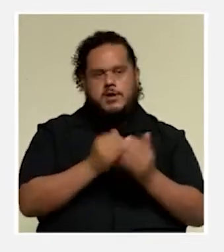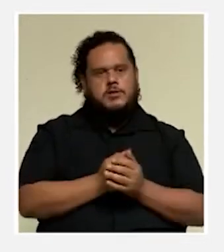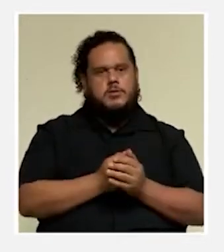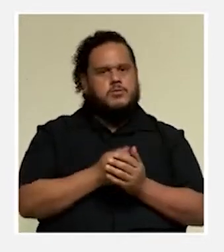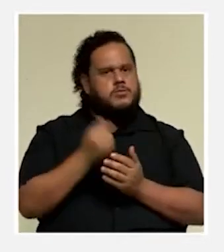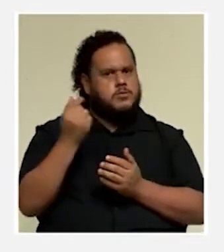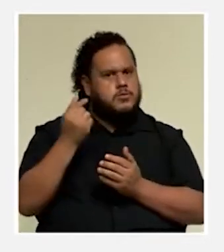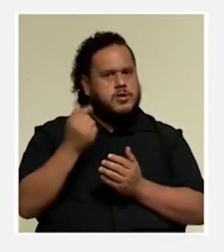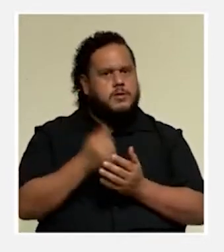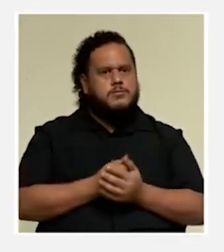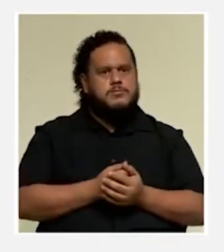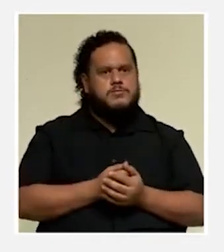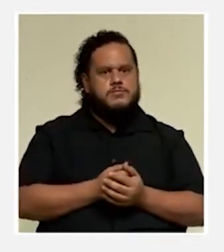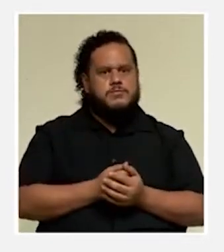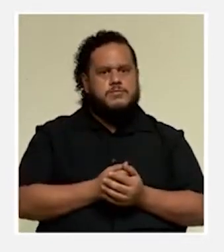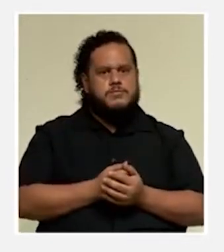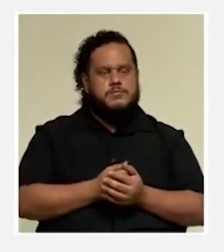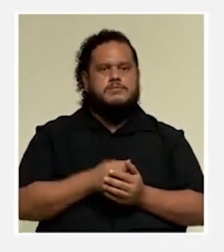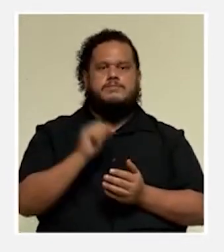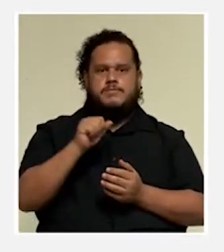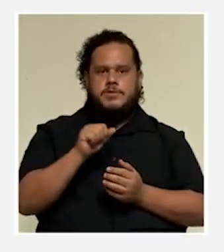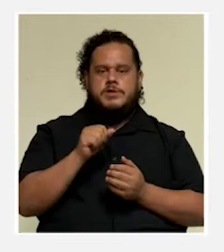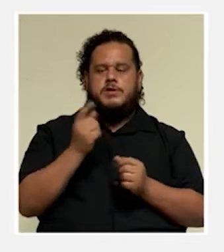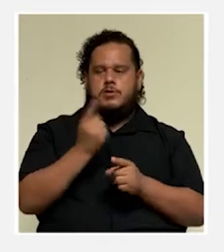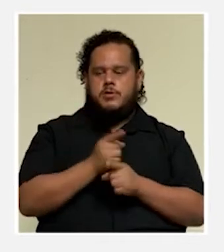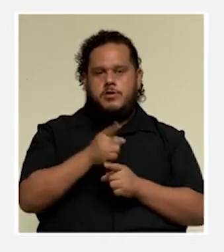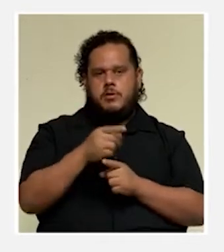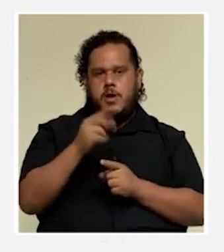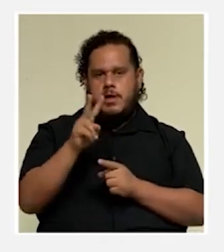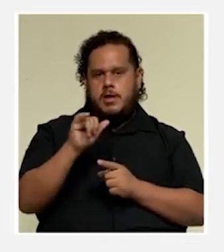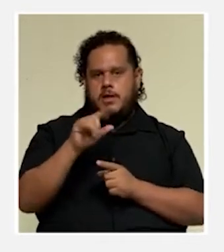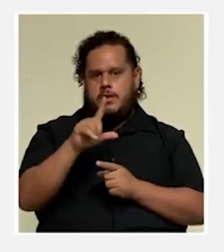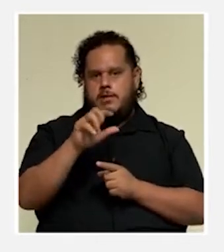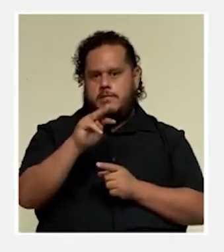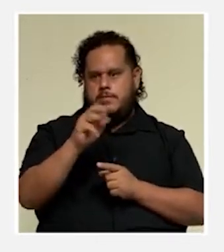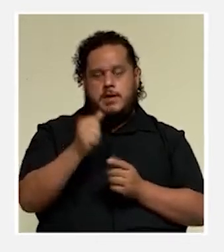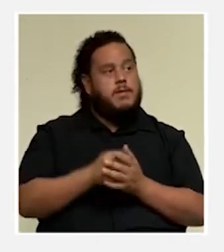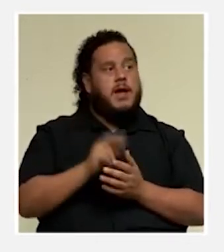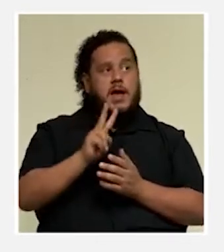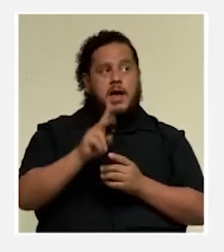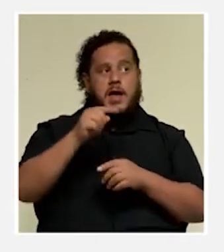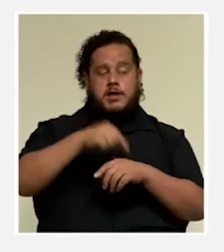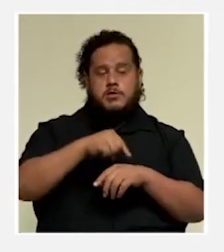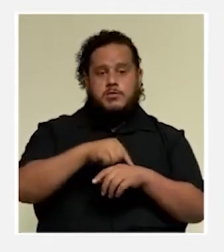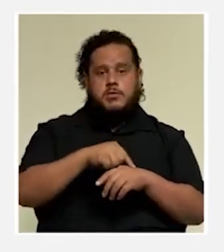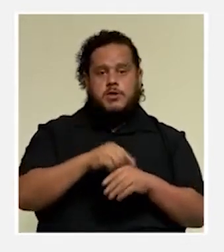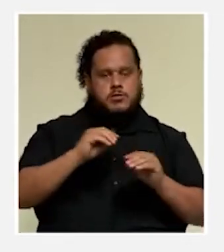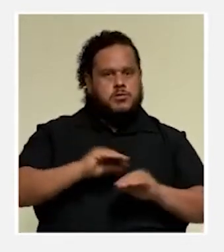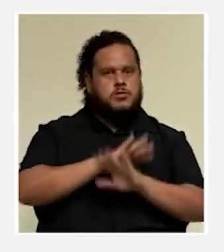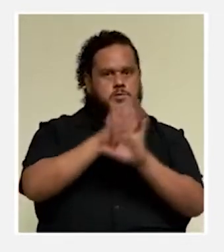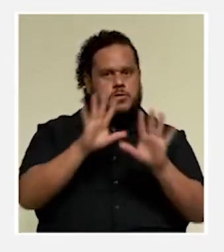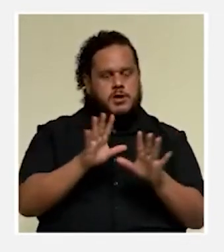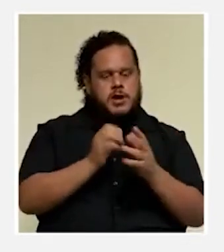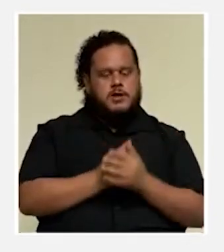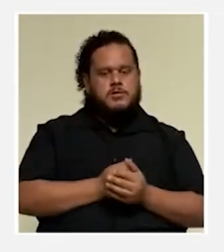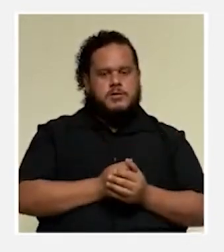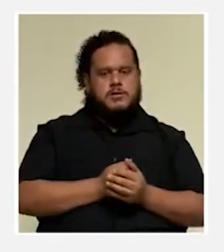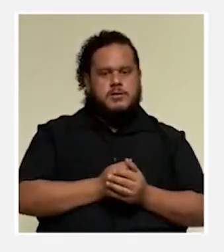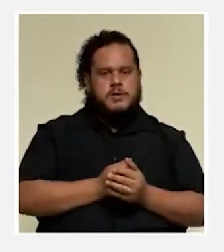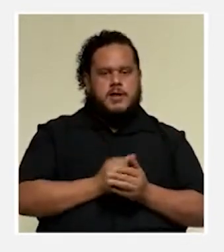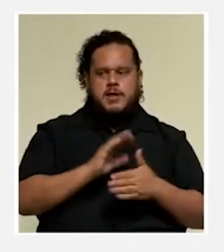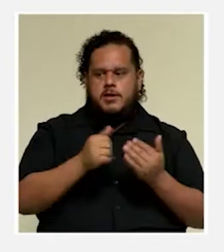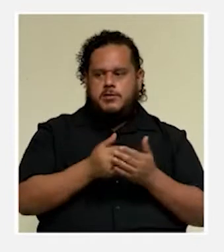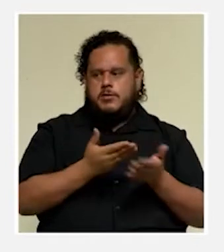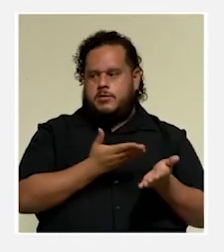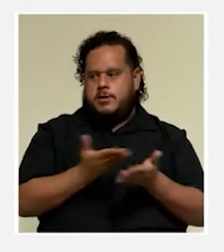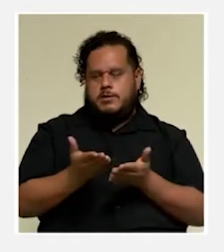Gustavo. Sí, aquí me llama la atención que hay dos momentos muy claros en lo que